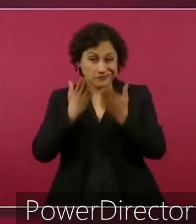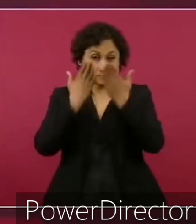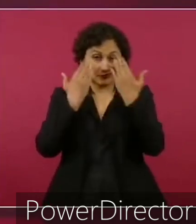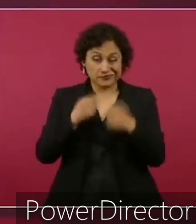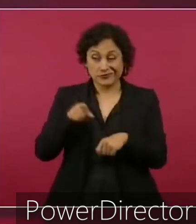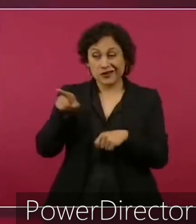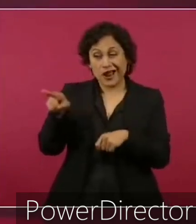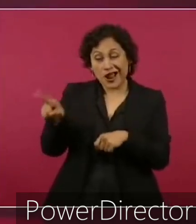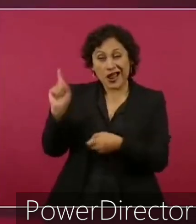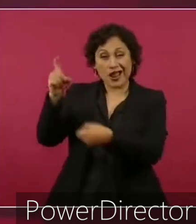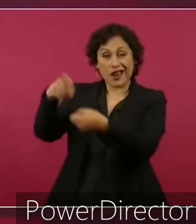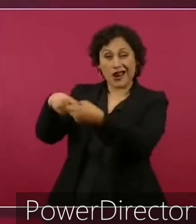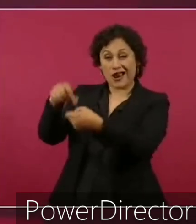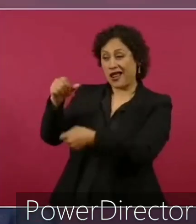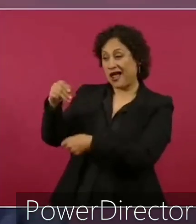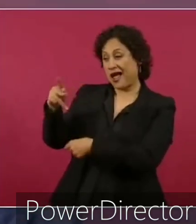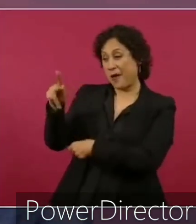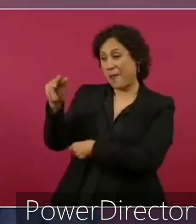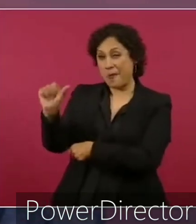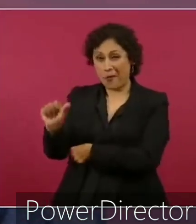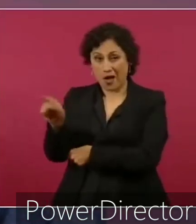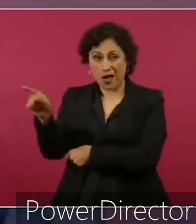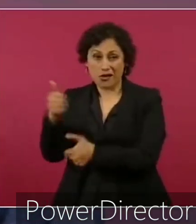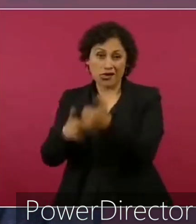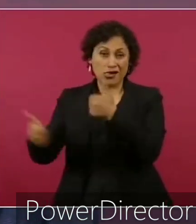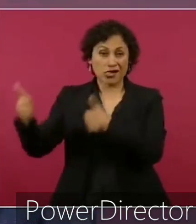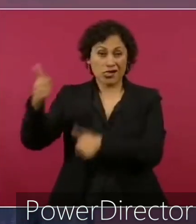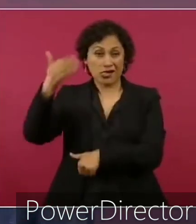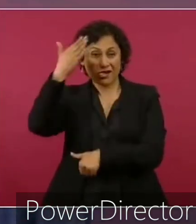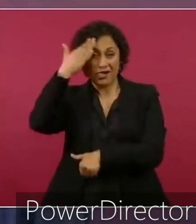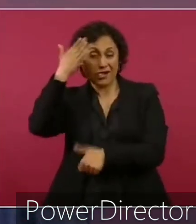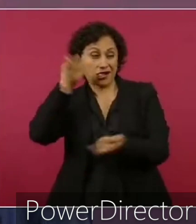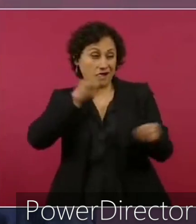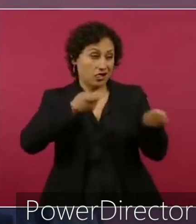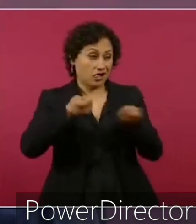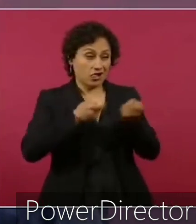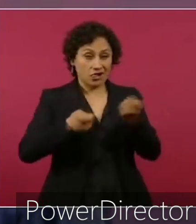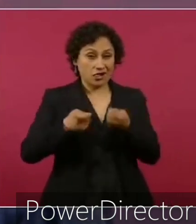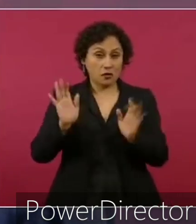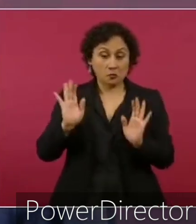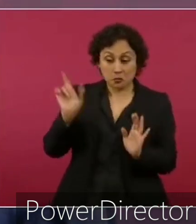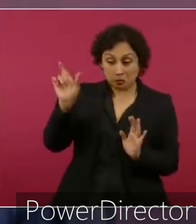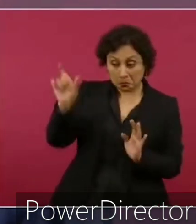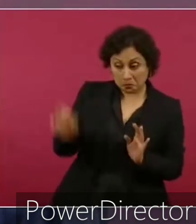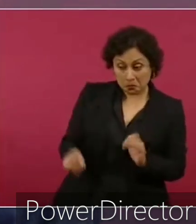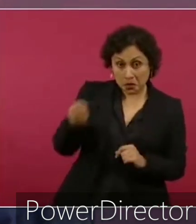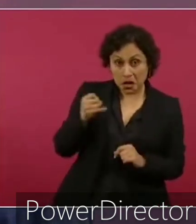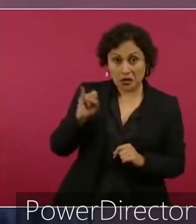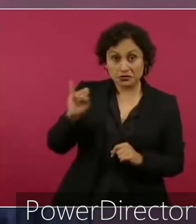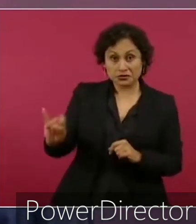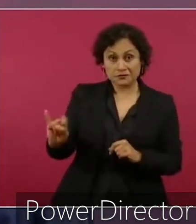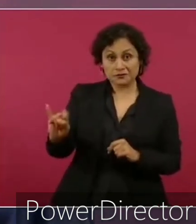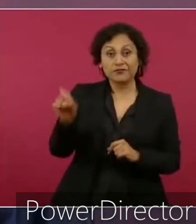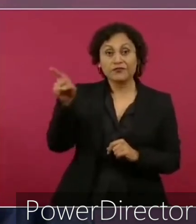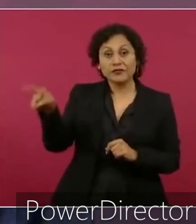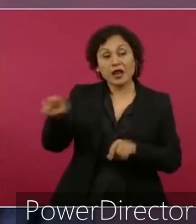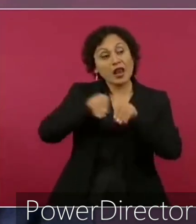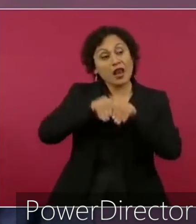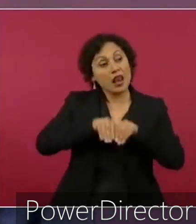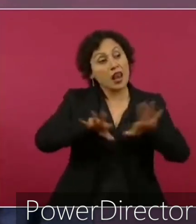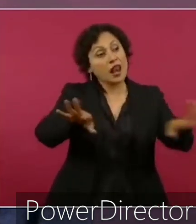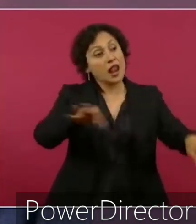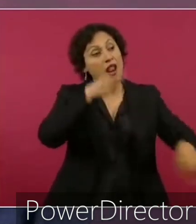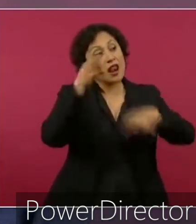AMPA del periodismo, no pasa nada, porque no es cierto.